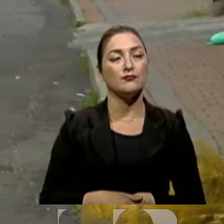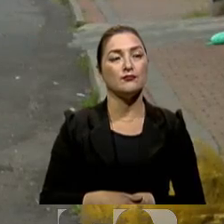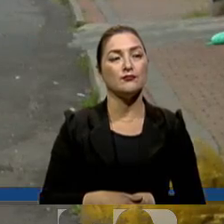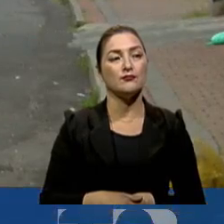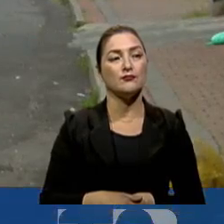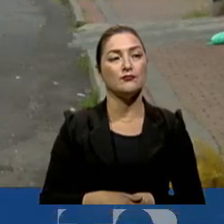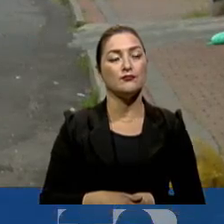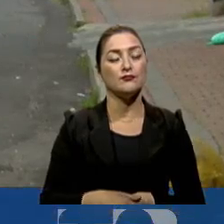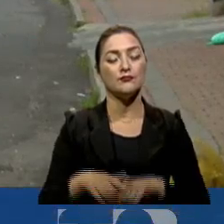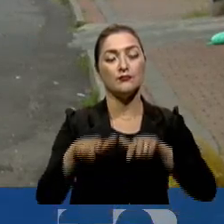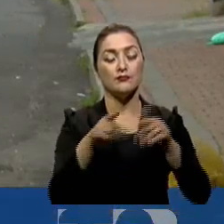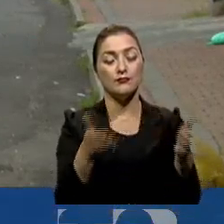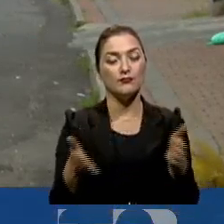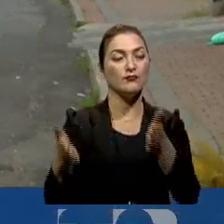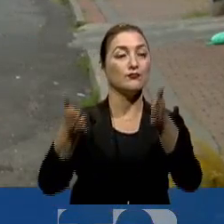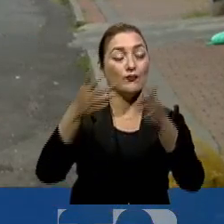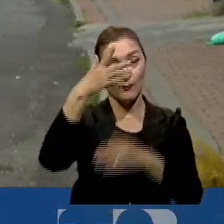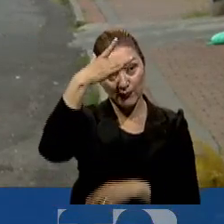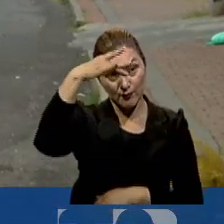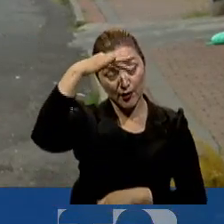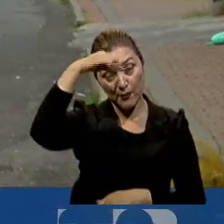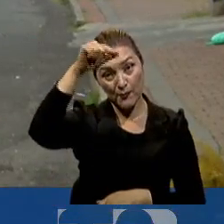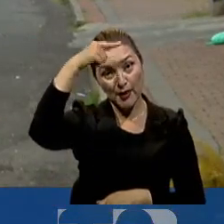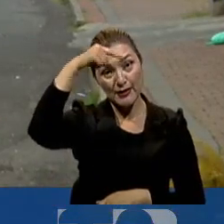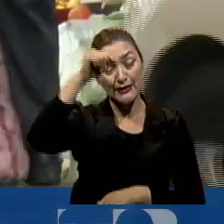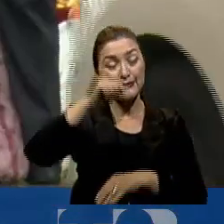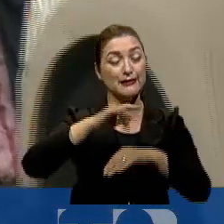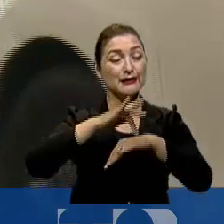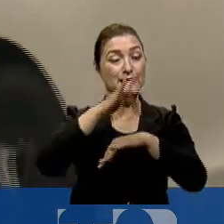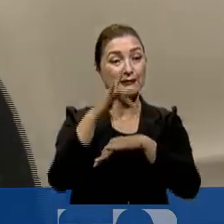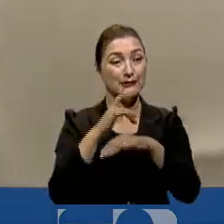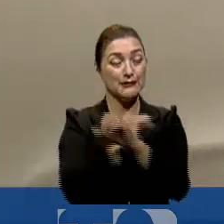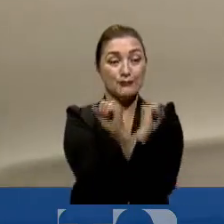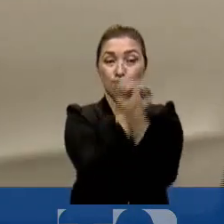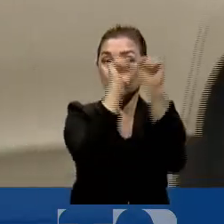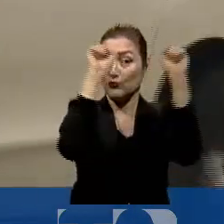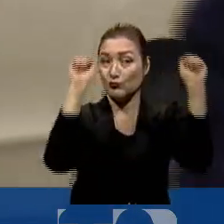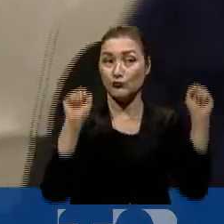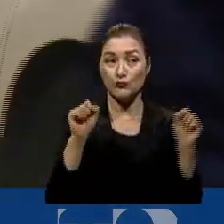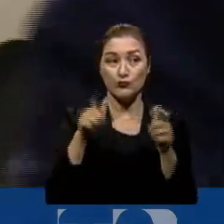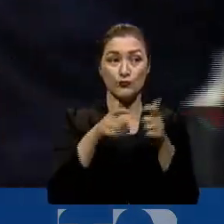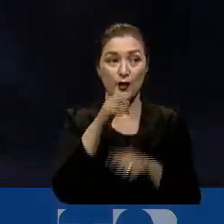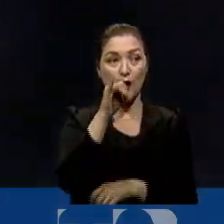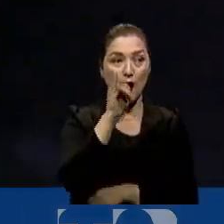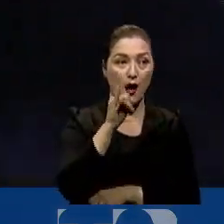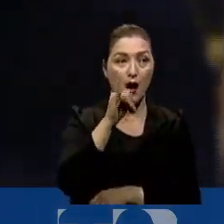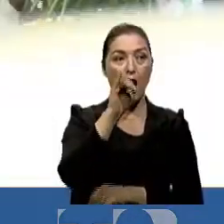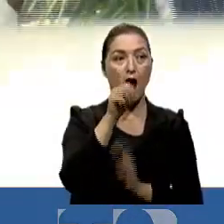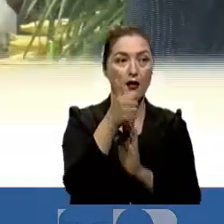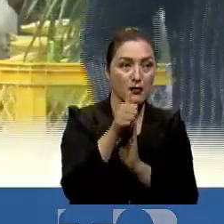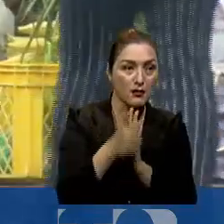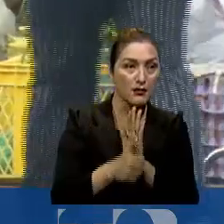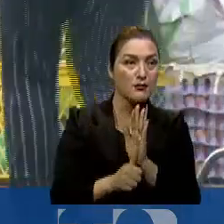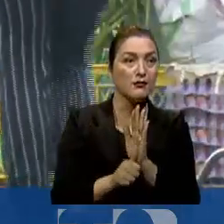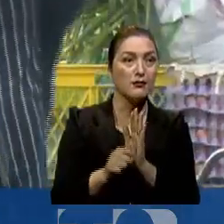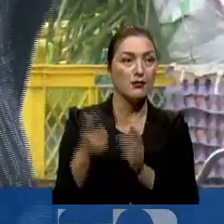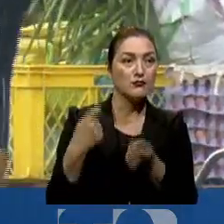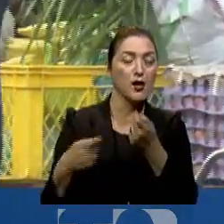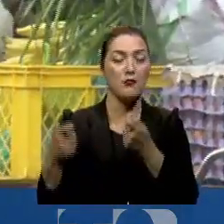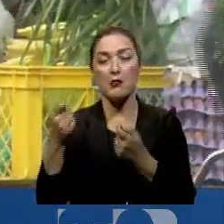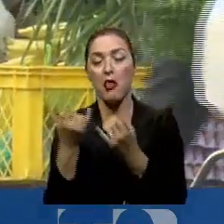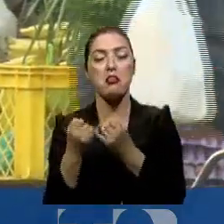Así luce el sector de La Marina desde tempranas horas de la mañana. Personas consumiendo licor artesanal y presencia de